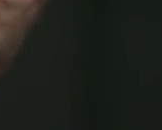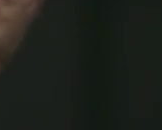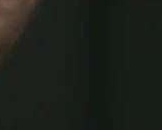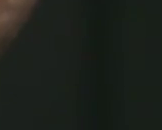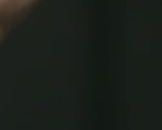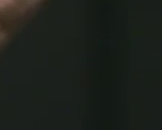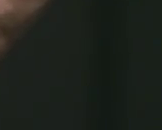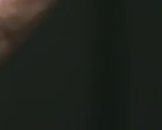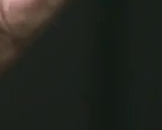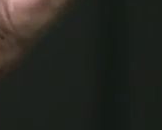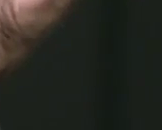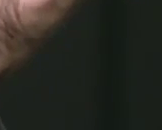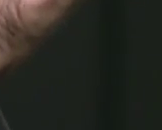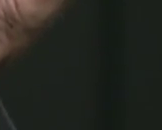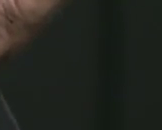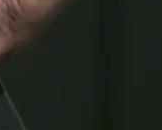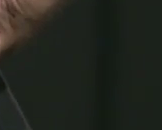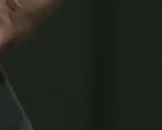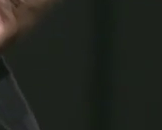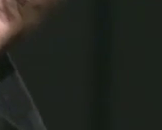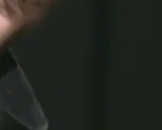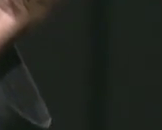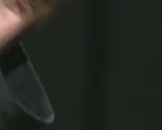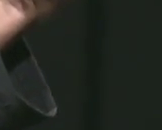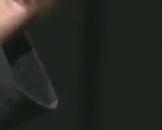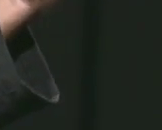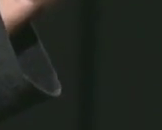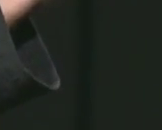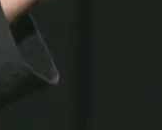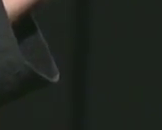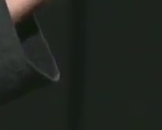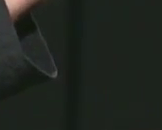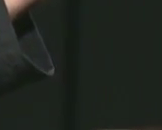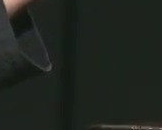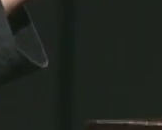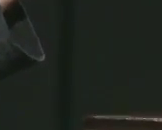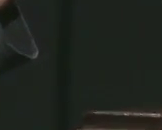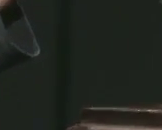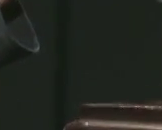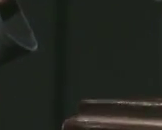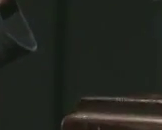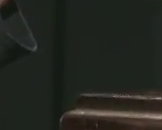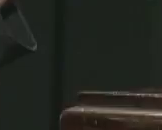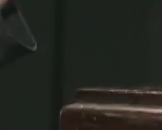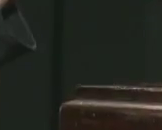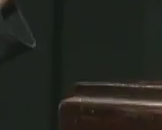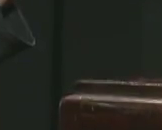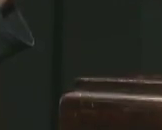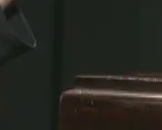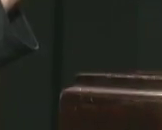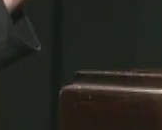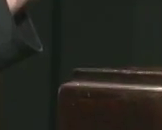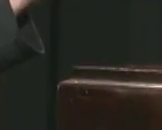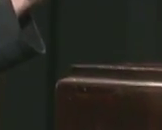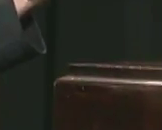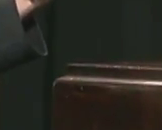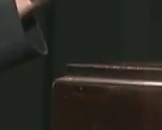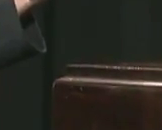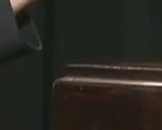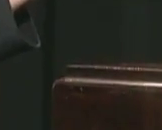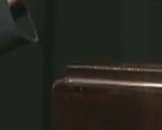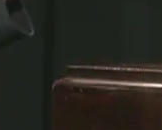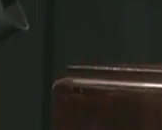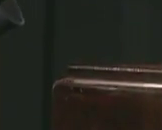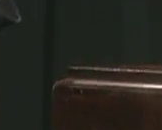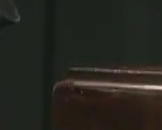poniendo hacia su rostro mi sentido y el ansia de volver a ser